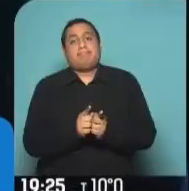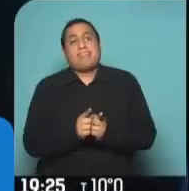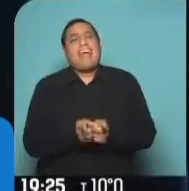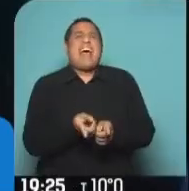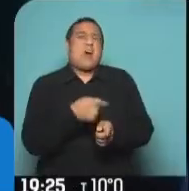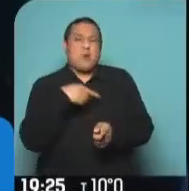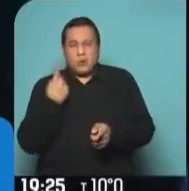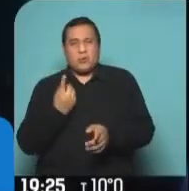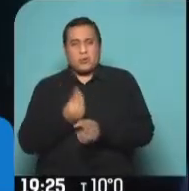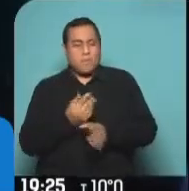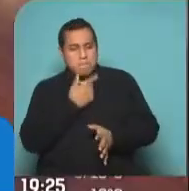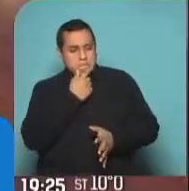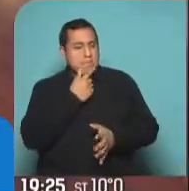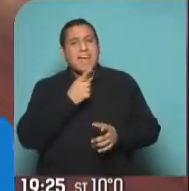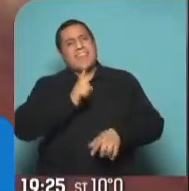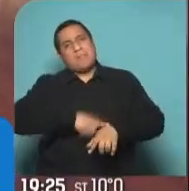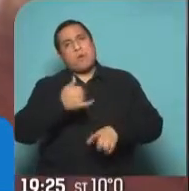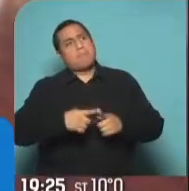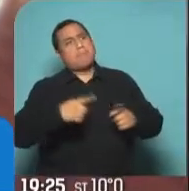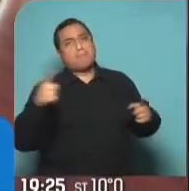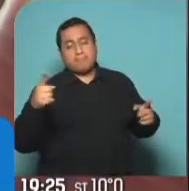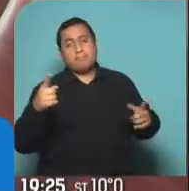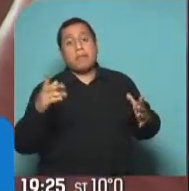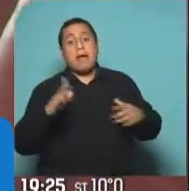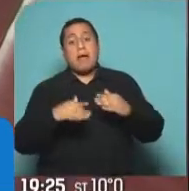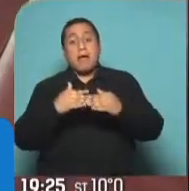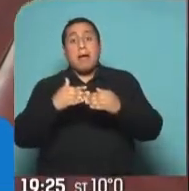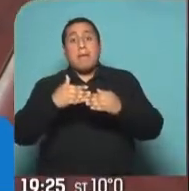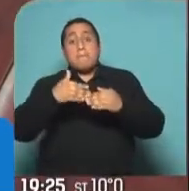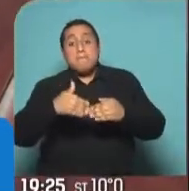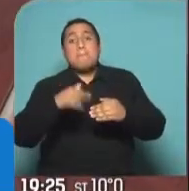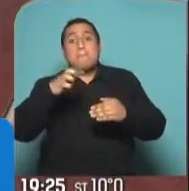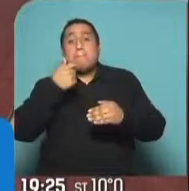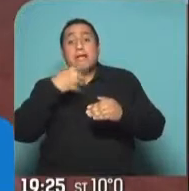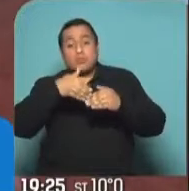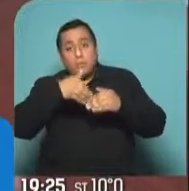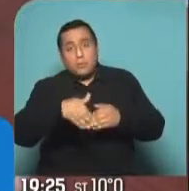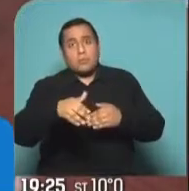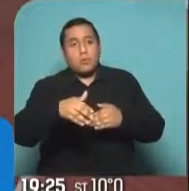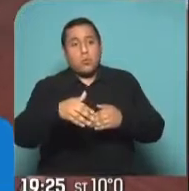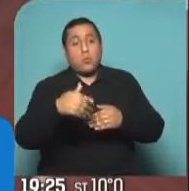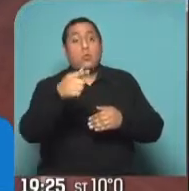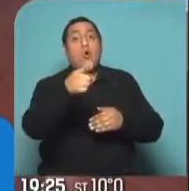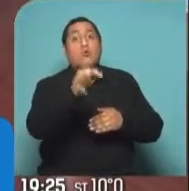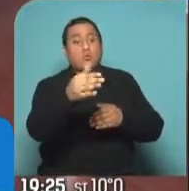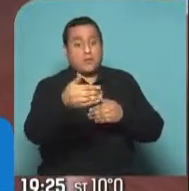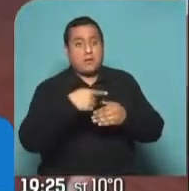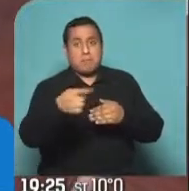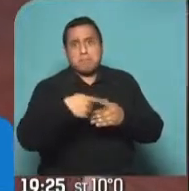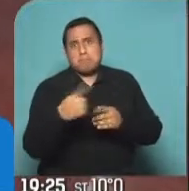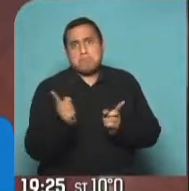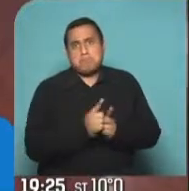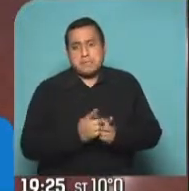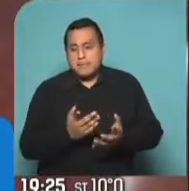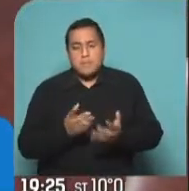plazo, más estratégica, pero los resultados de las PASO han exigido al gobierno concentrarse en el corto plazo. Me parece que es un ministro para la ocasión, con una